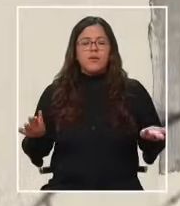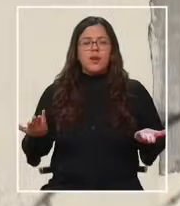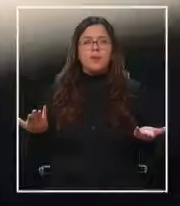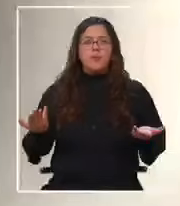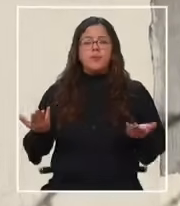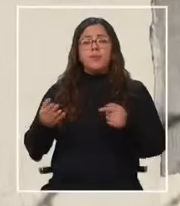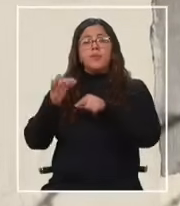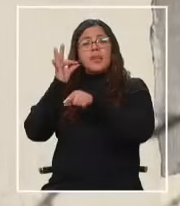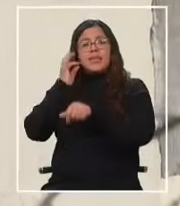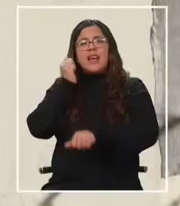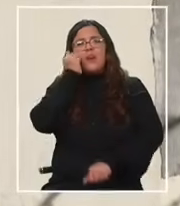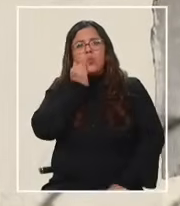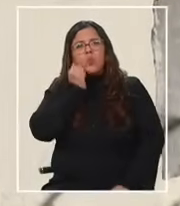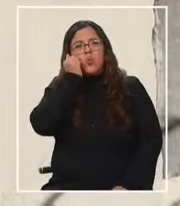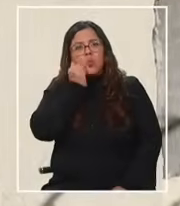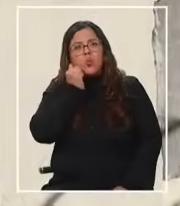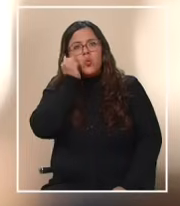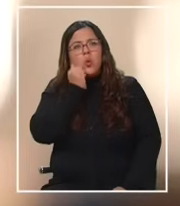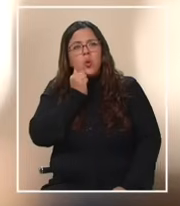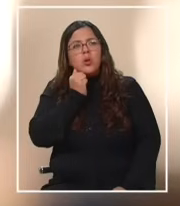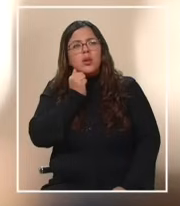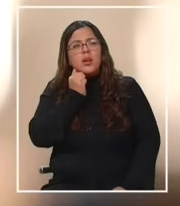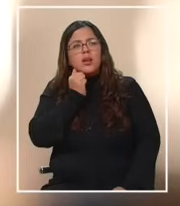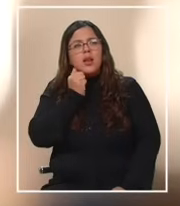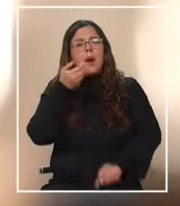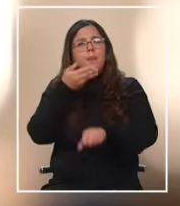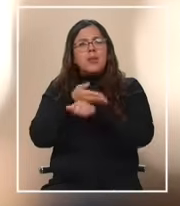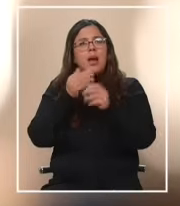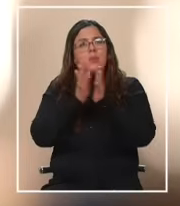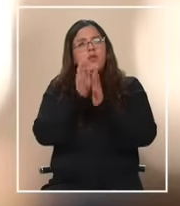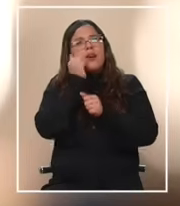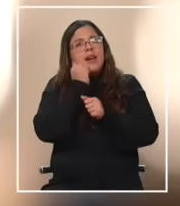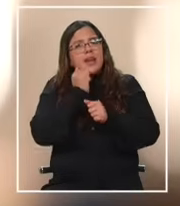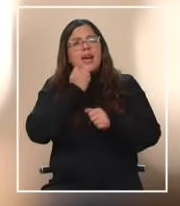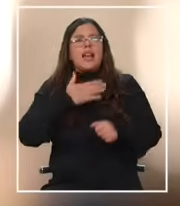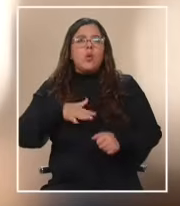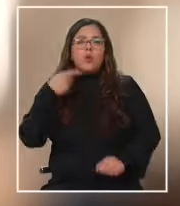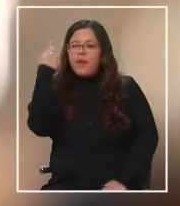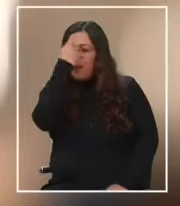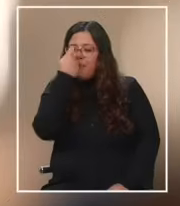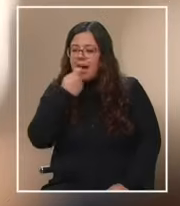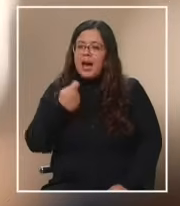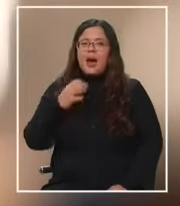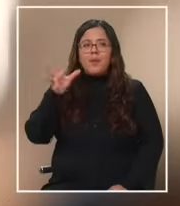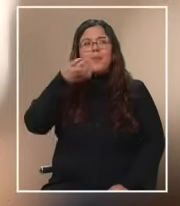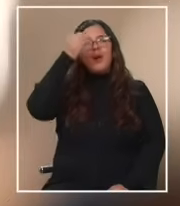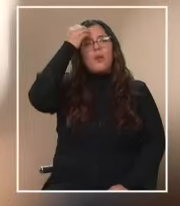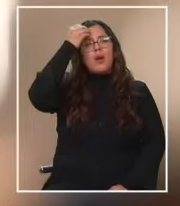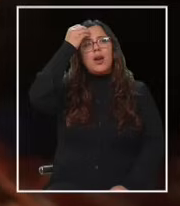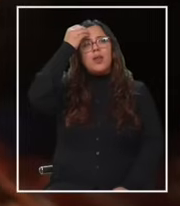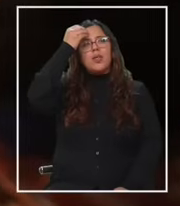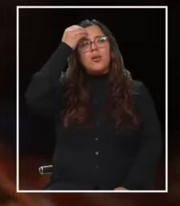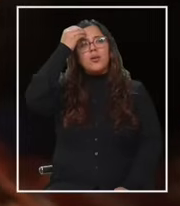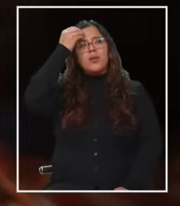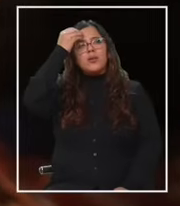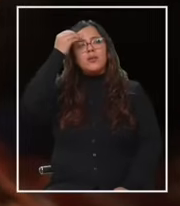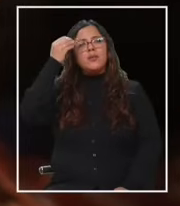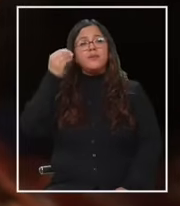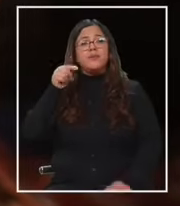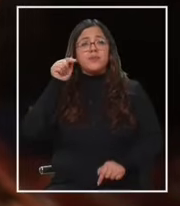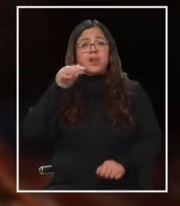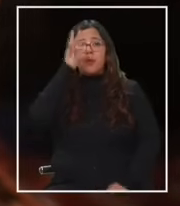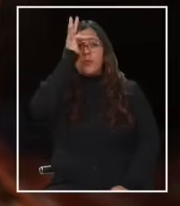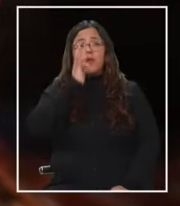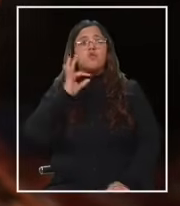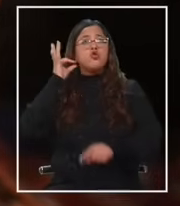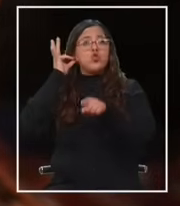muy tierna. Me pedía que le hiciera cariño y le gustaba maquillarse. Todos los días ella se quería cambiar. Esta